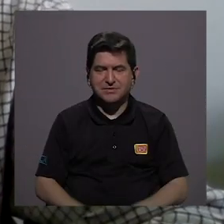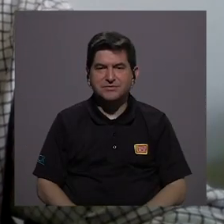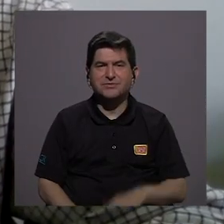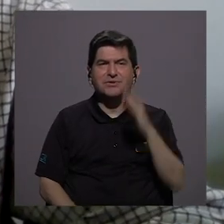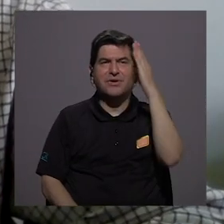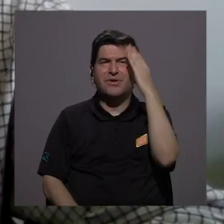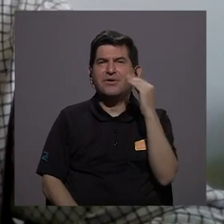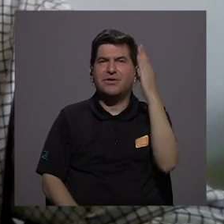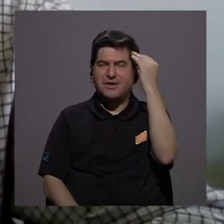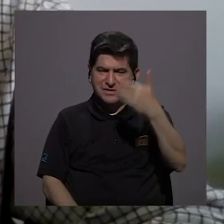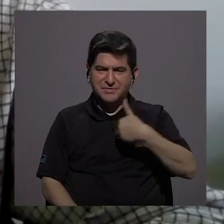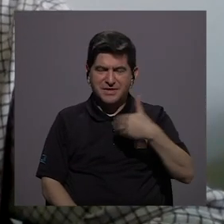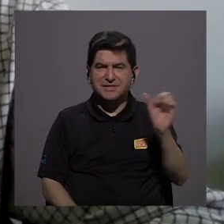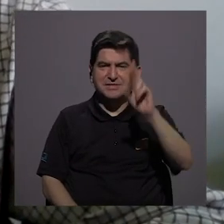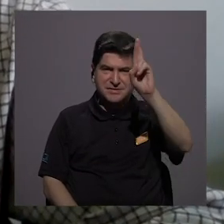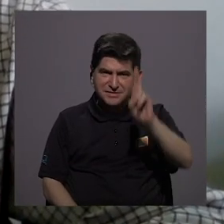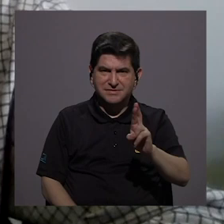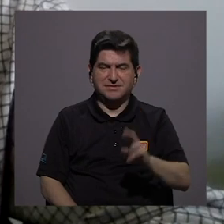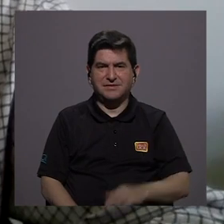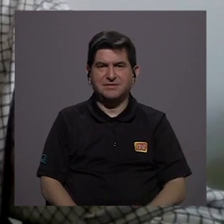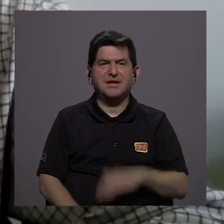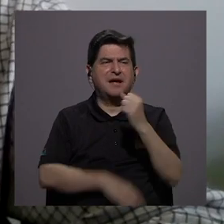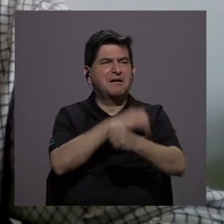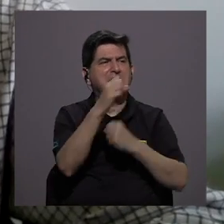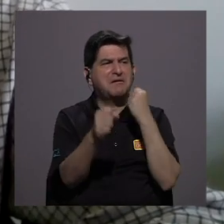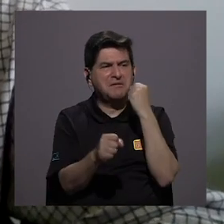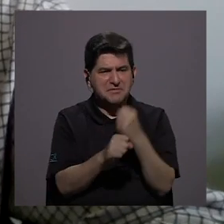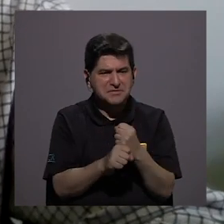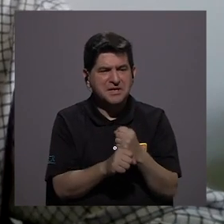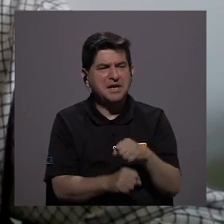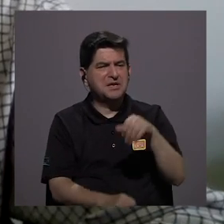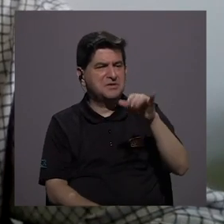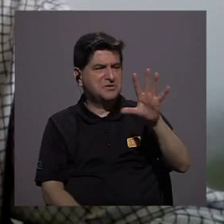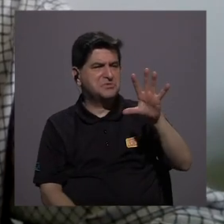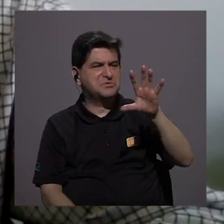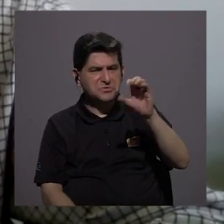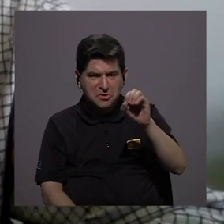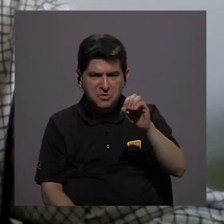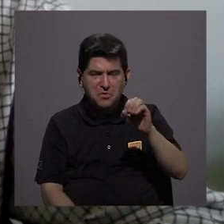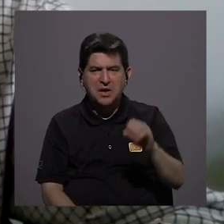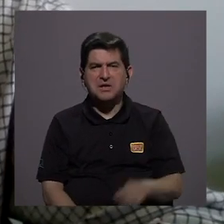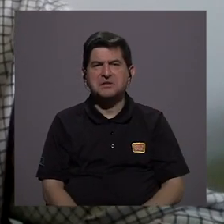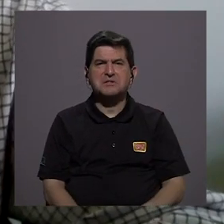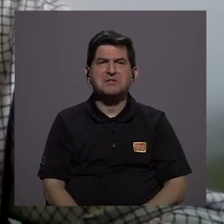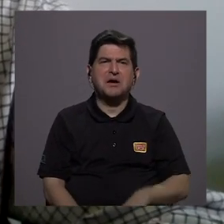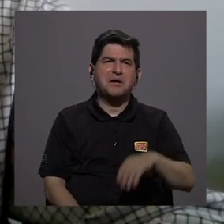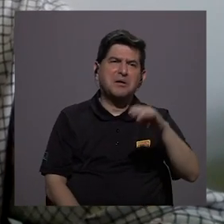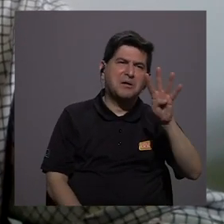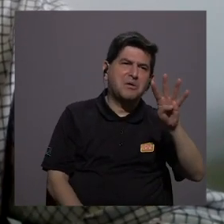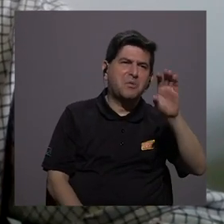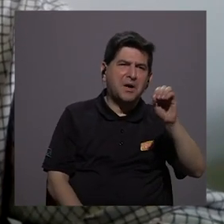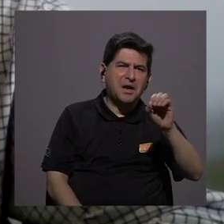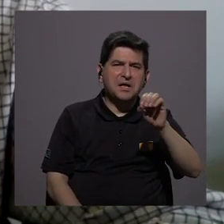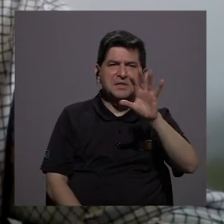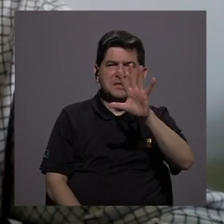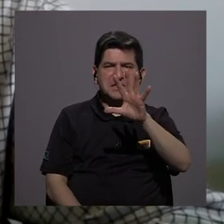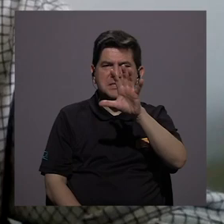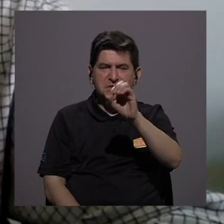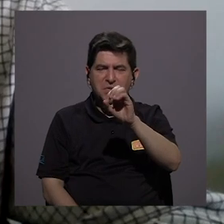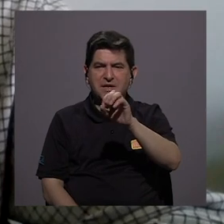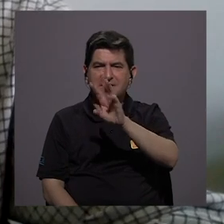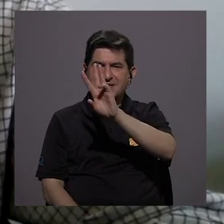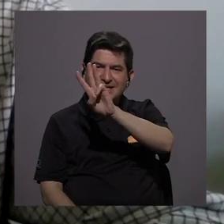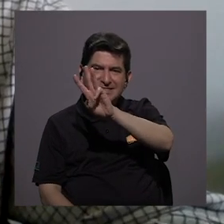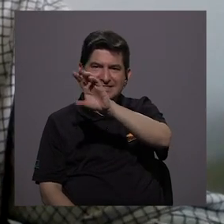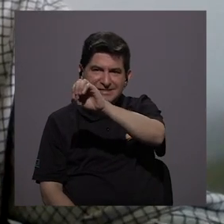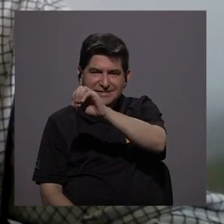y la experiencia que teníamos como Costa Rica, de Costa Rica en los años 50, sí, yo diría 40, 50, 60, que fue la gran transformación de